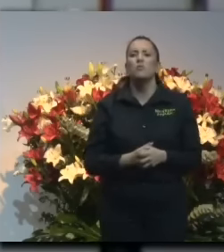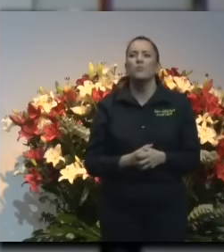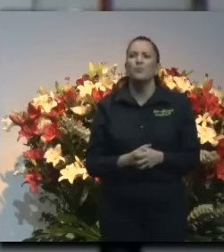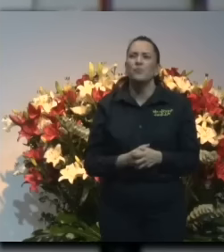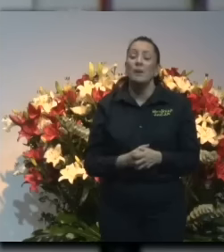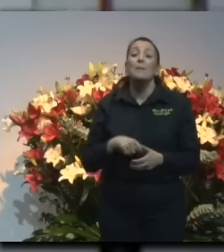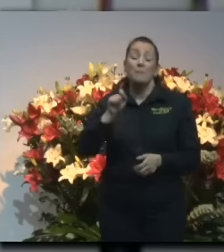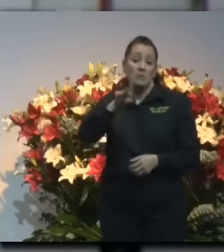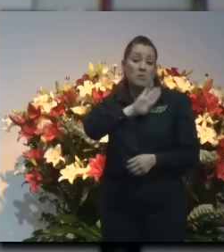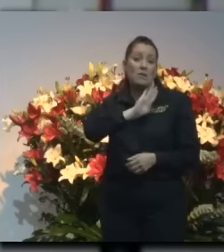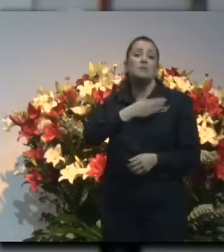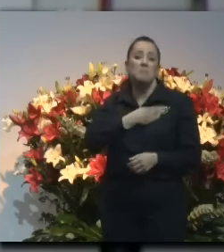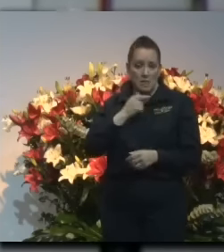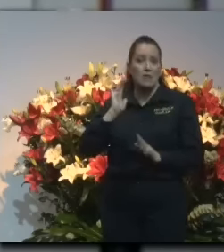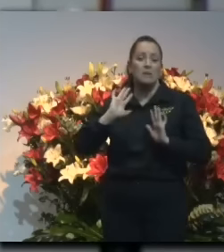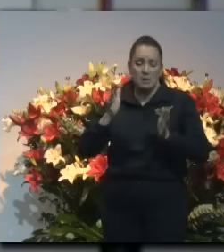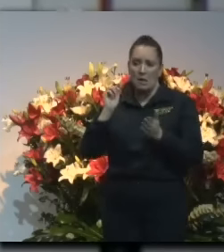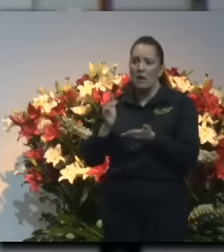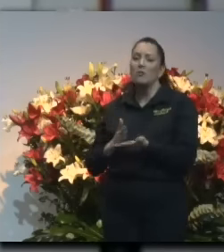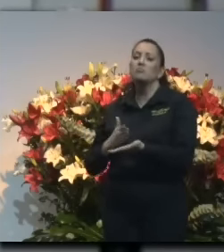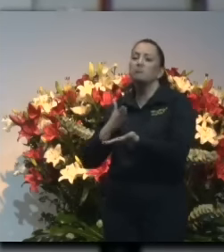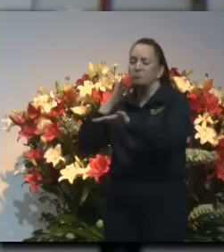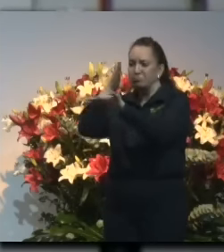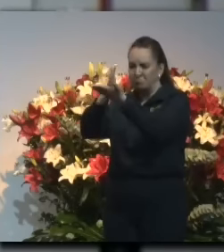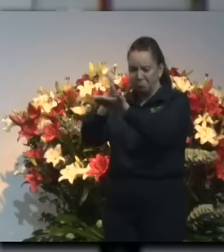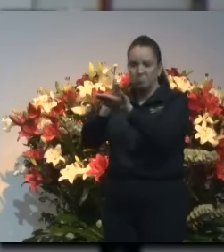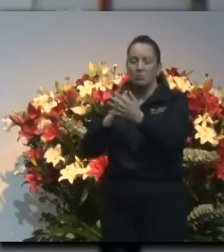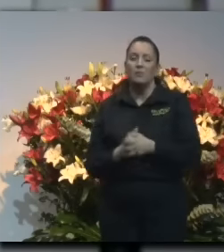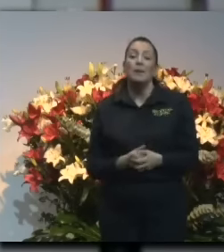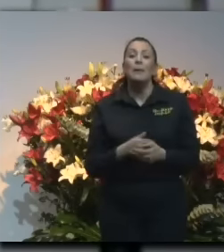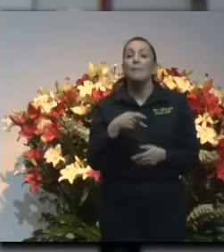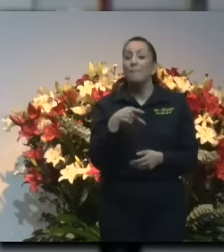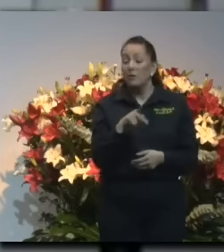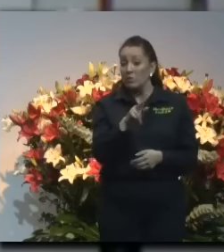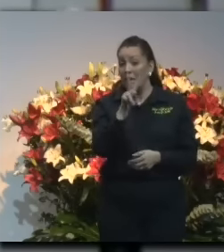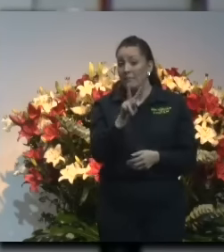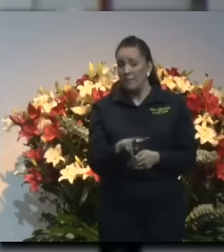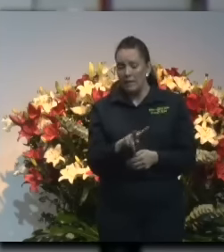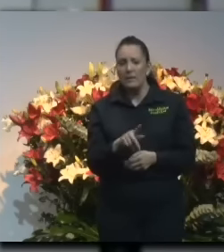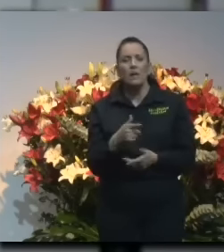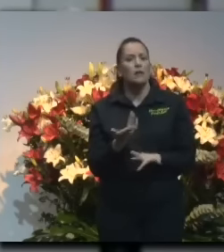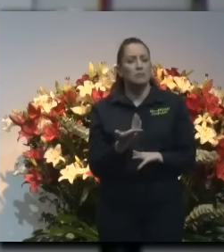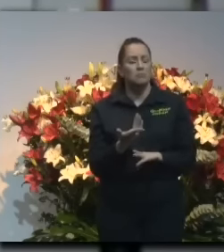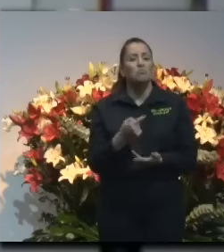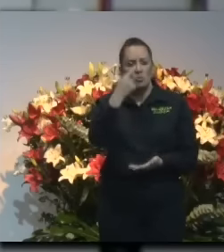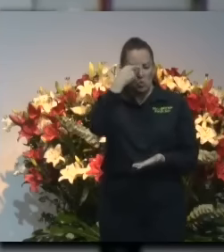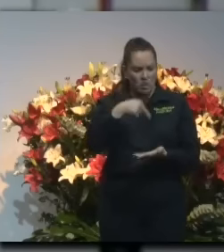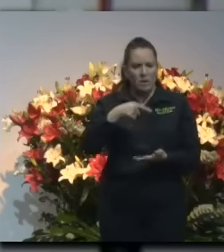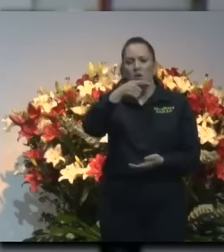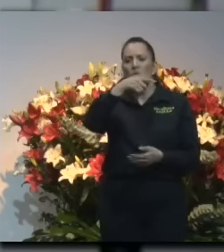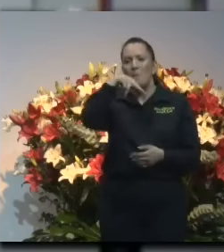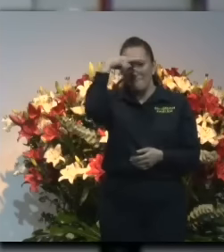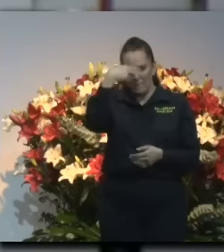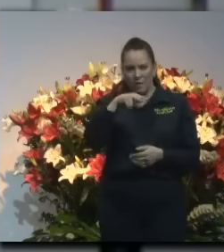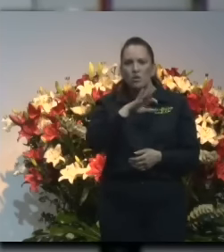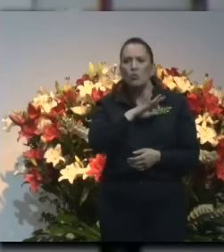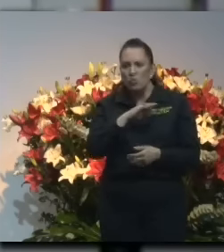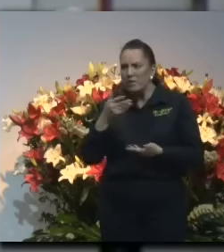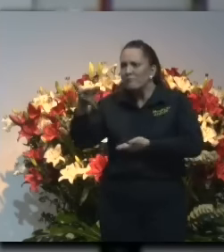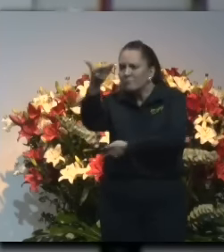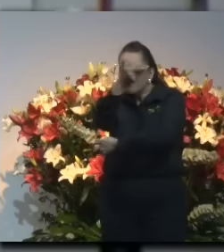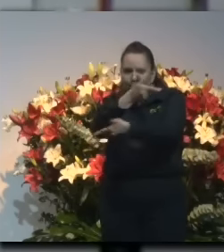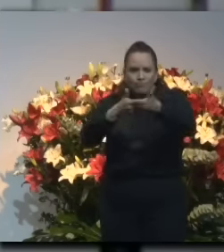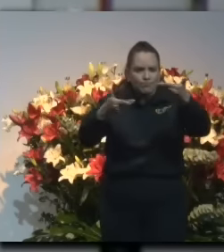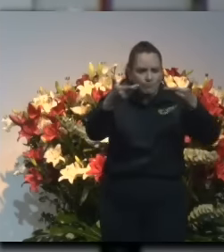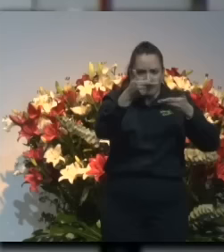en España, estuve por ahí. Y la verdad de las cosas es que la cooperación que podemos dar con estos países es